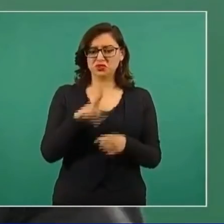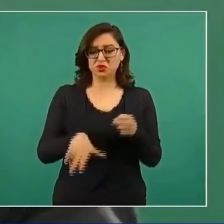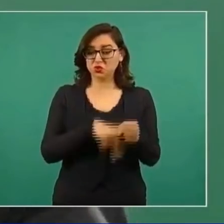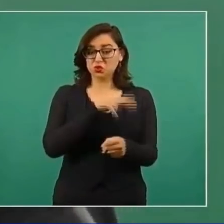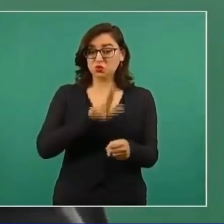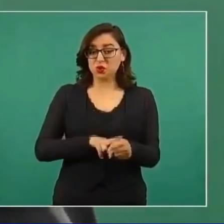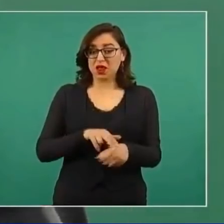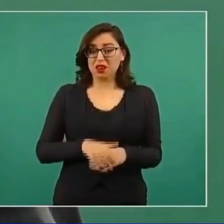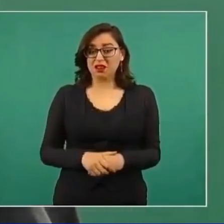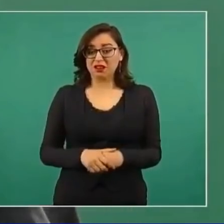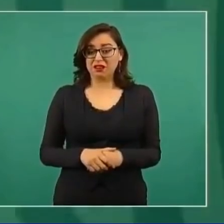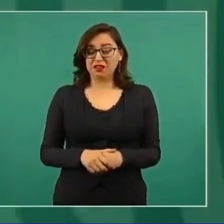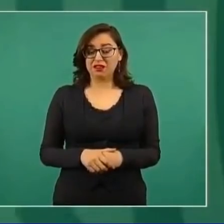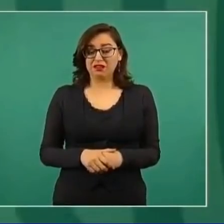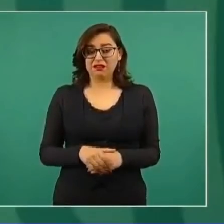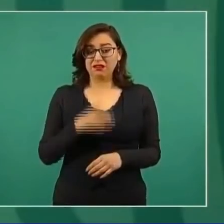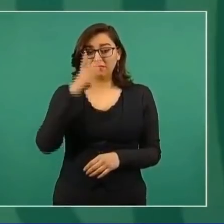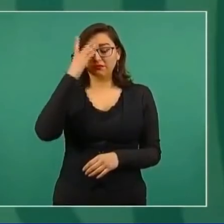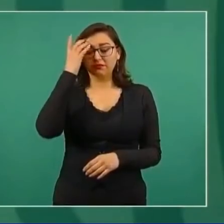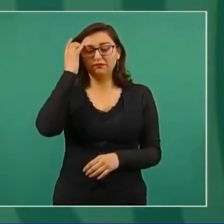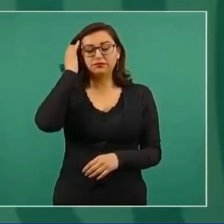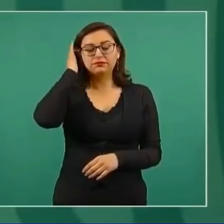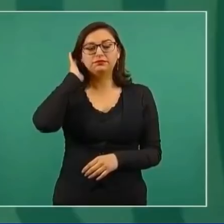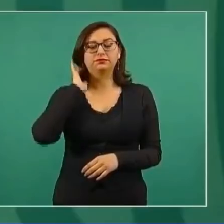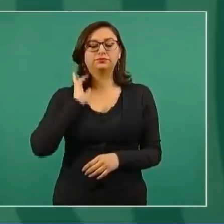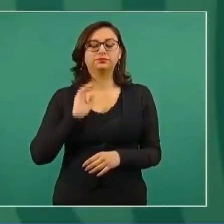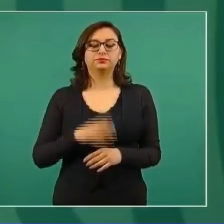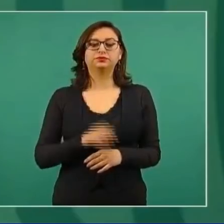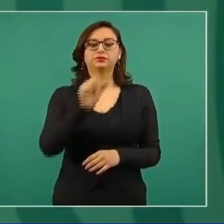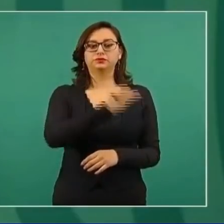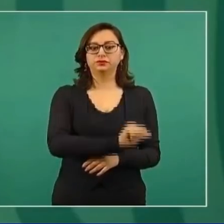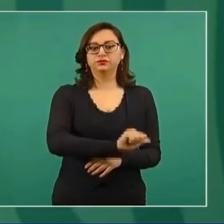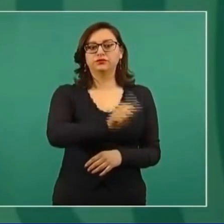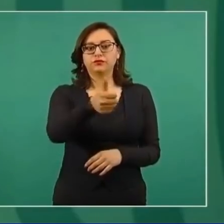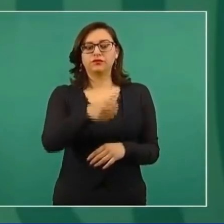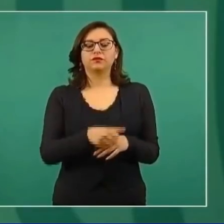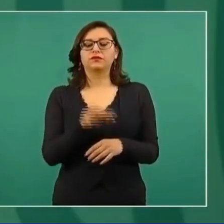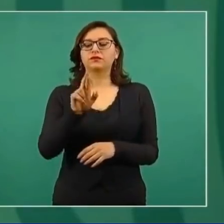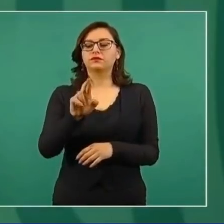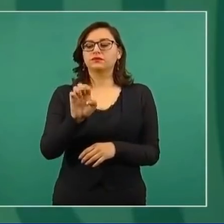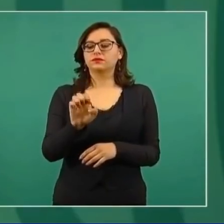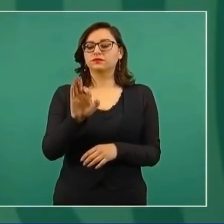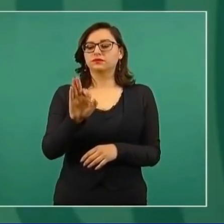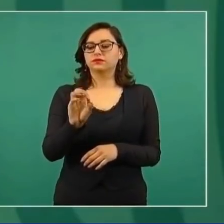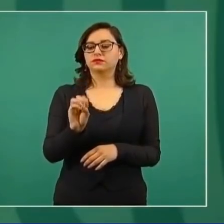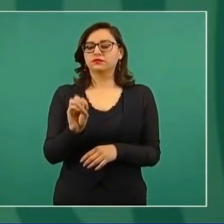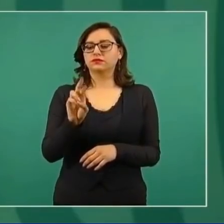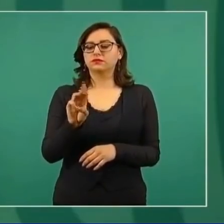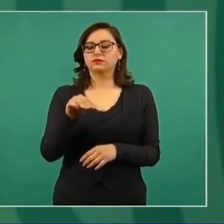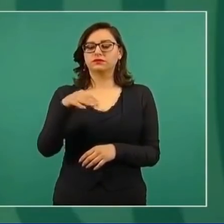Lo otro, el directivo del Reforma,